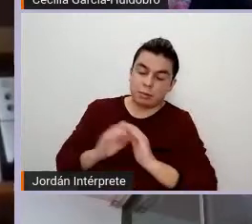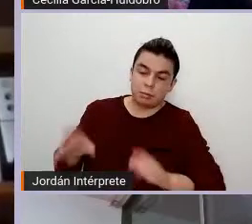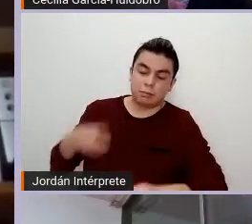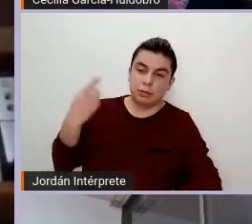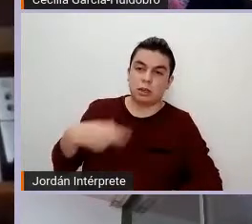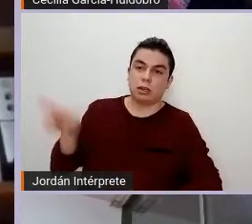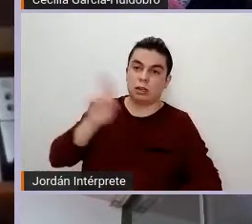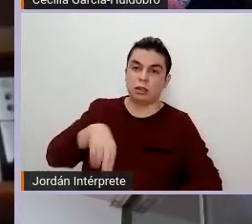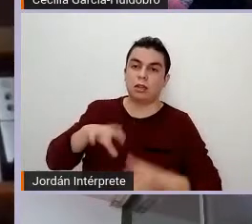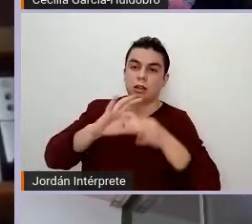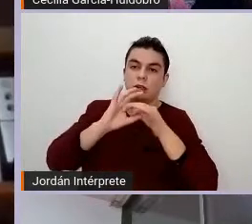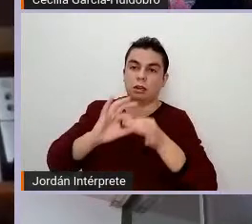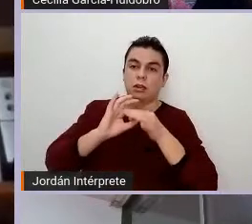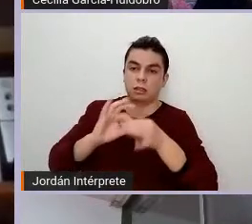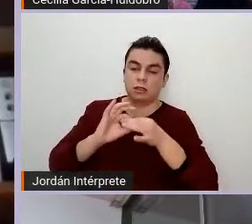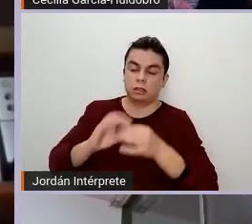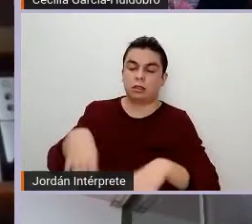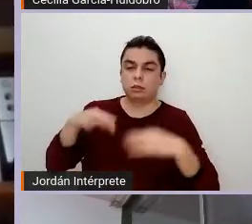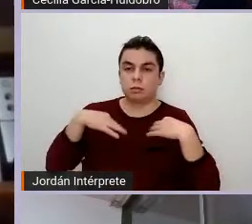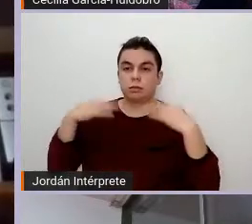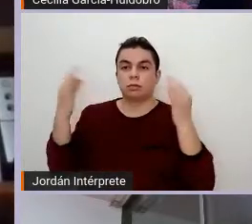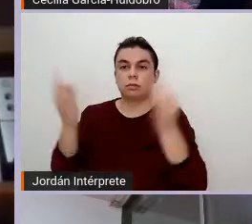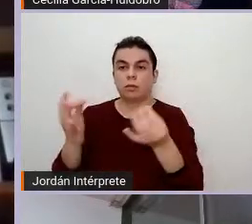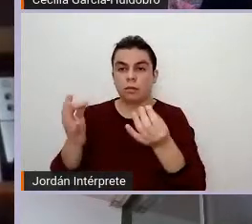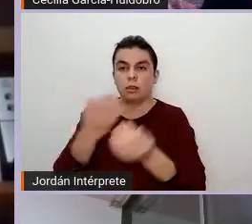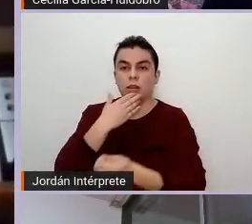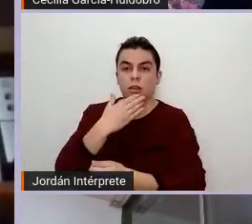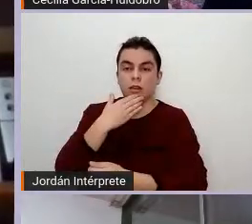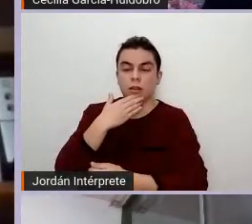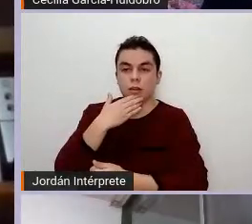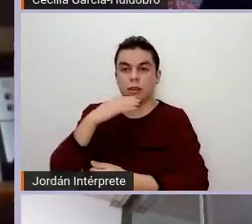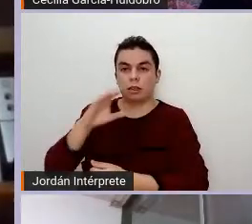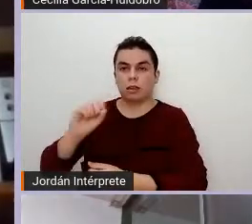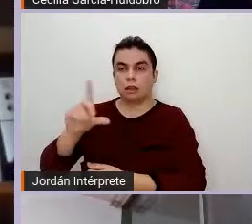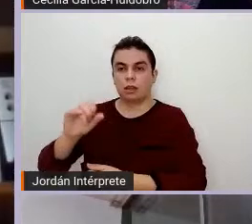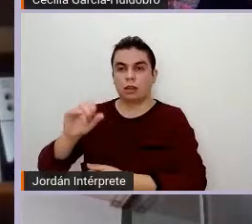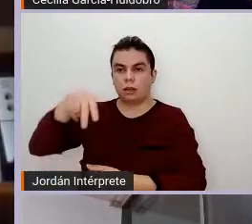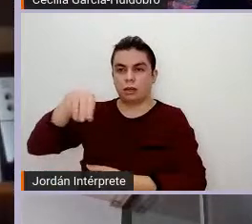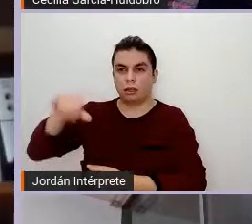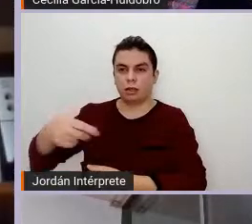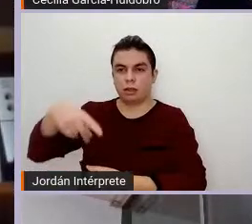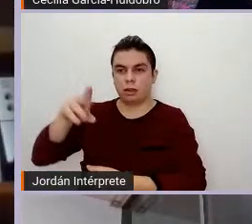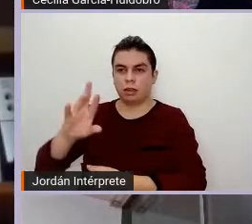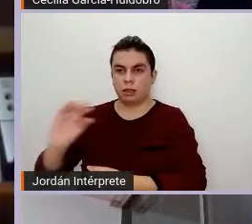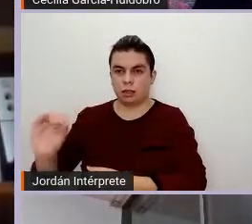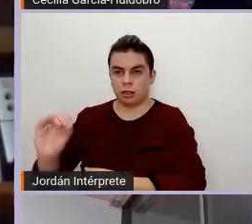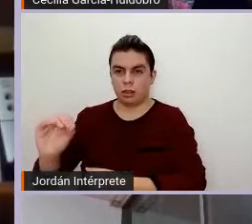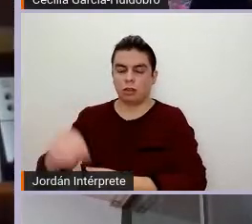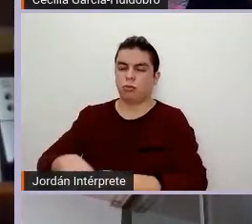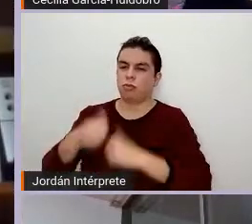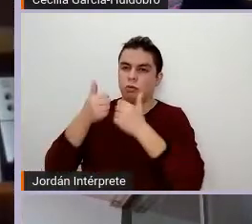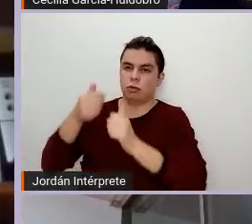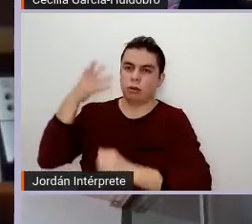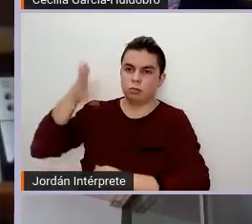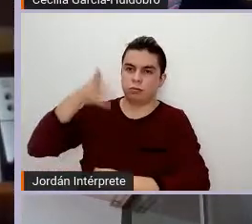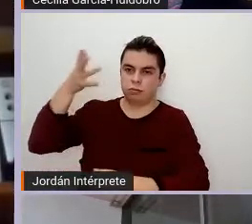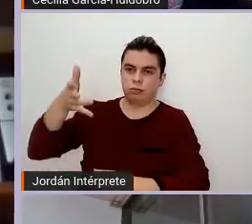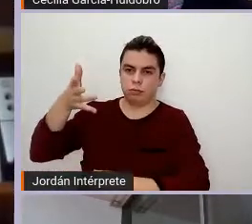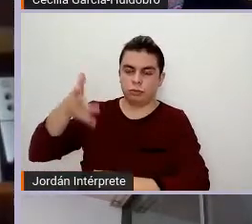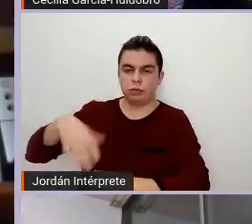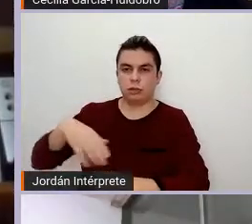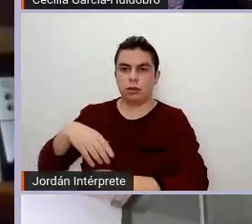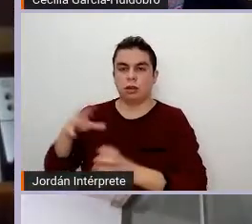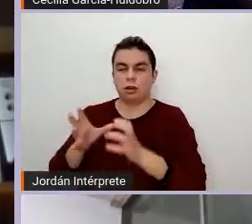las felicitaciones, tanto a Alejandro por su excelente conferencia, por supuesto nuevamente al equipo del museo, y sobre